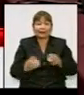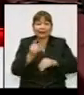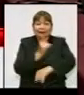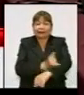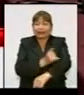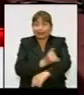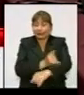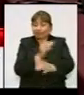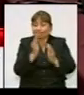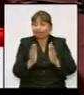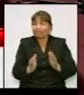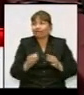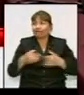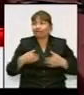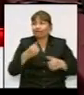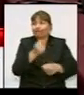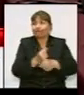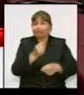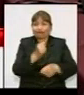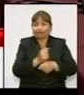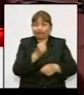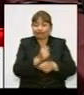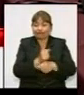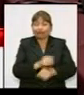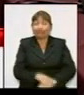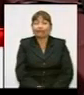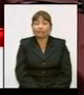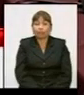instituciones bajo el sector defensa estamos trabajando.